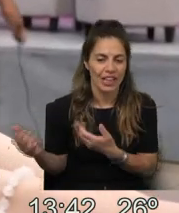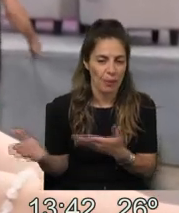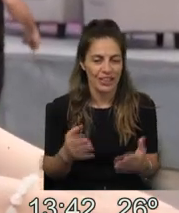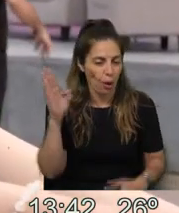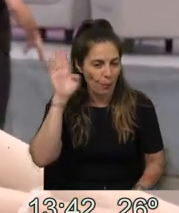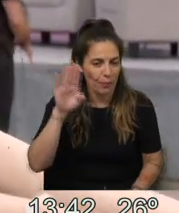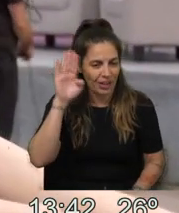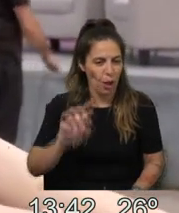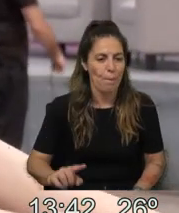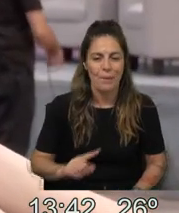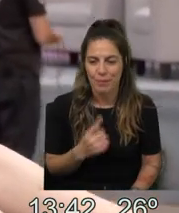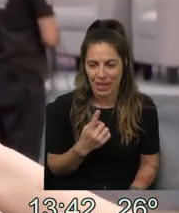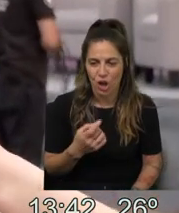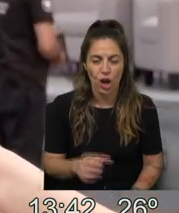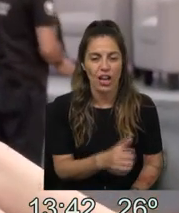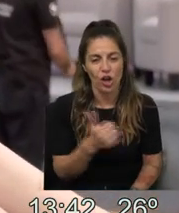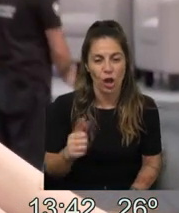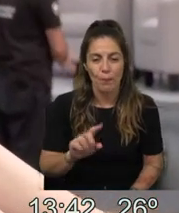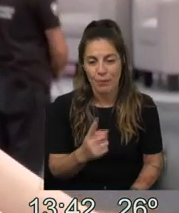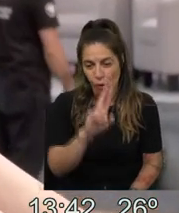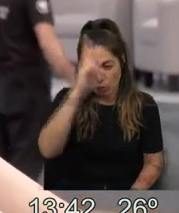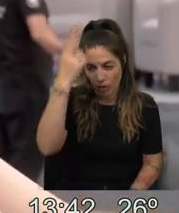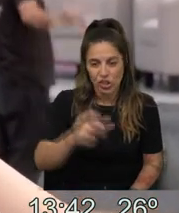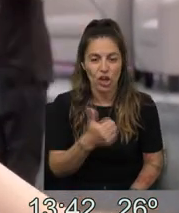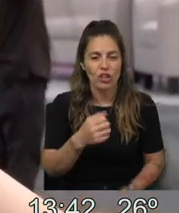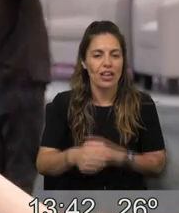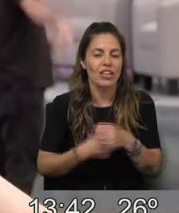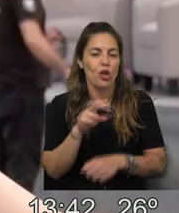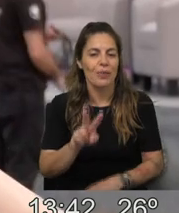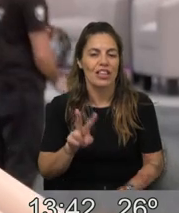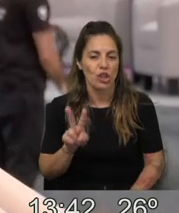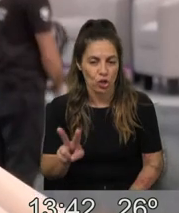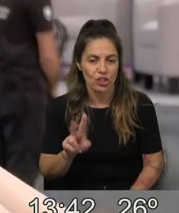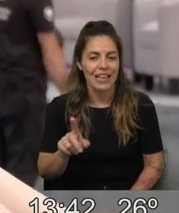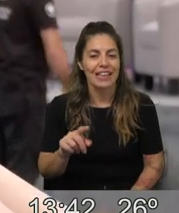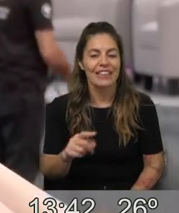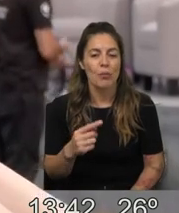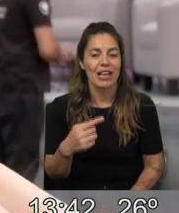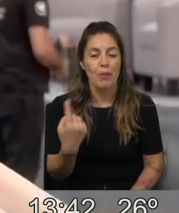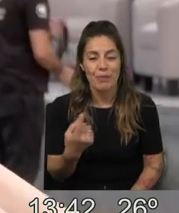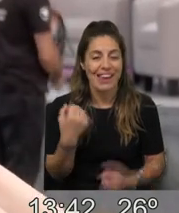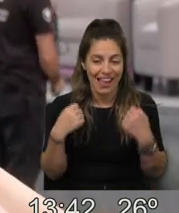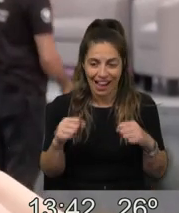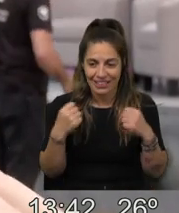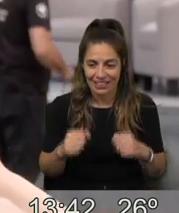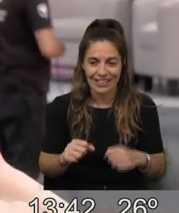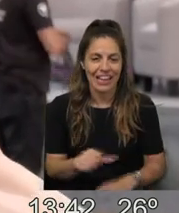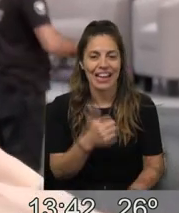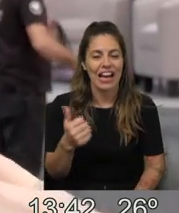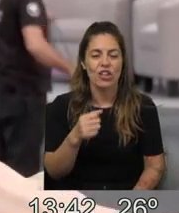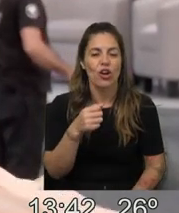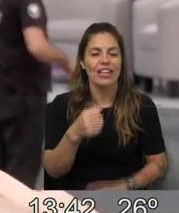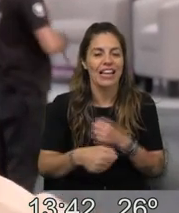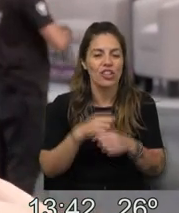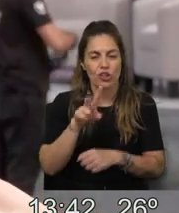homenajear por ser el primero que lo ganó, el primer uruguayo que lo ganó en el 2002, y después la primera atleta que la ganó recién en el